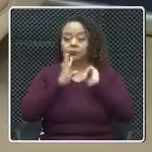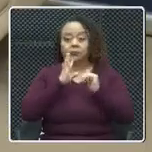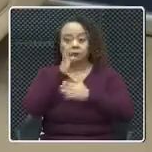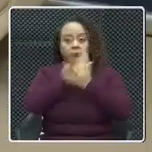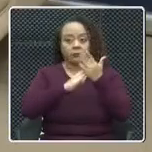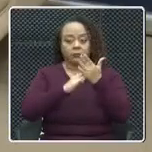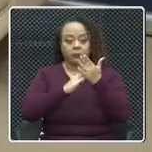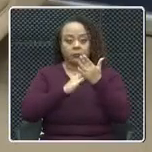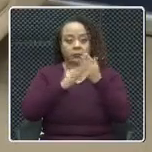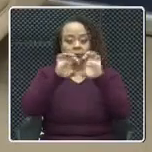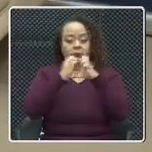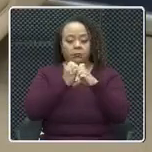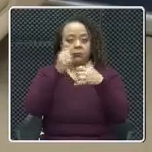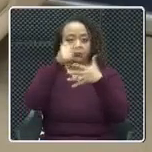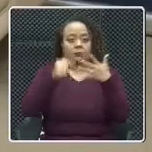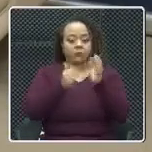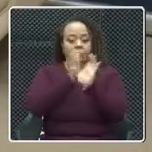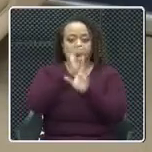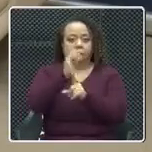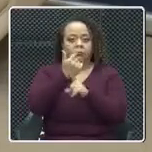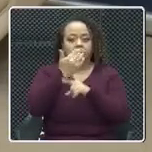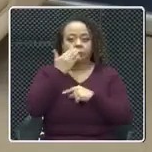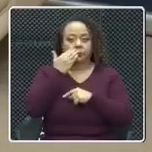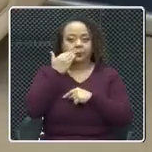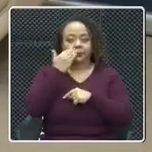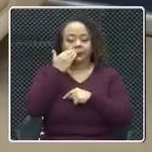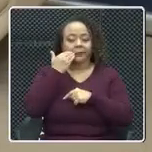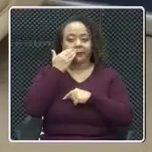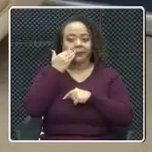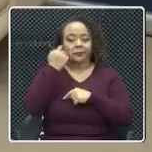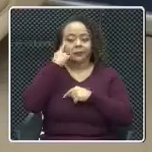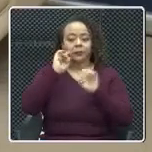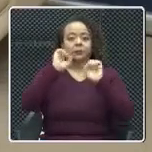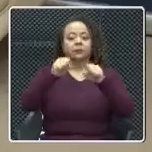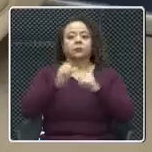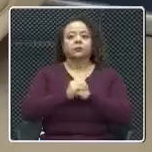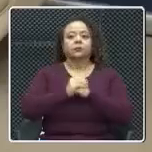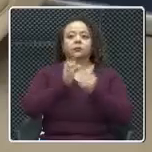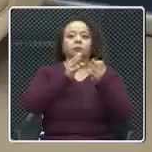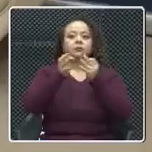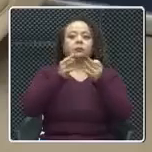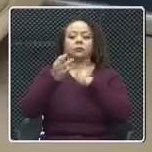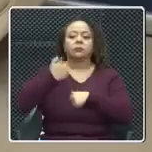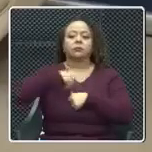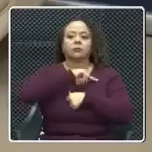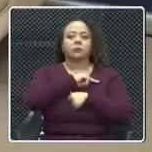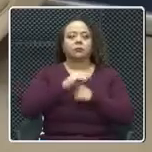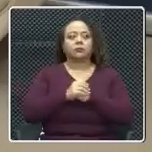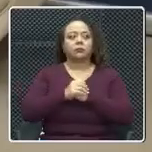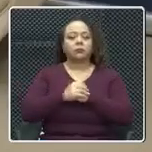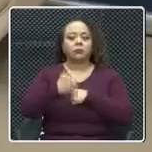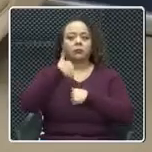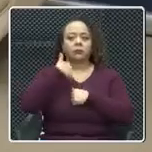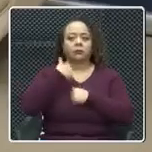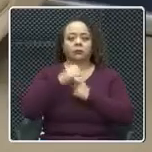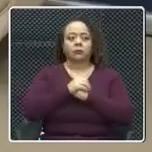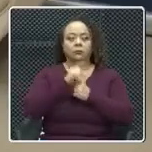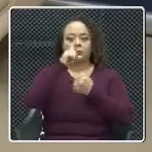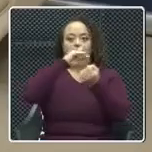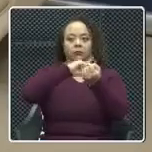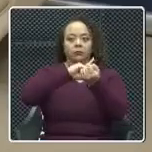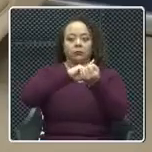factores psicosociales. Creo que sí, nada más esa es la consulta. Para poder explicarles, nosotros contamos con un